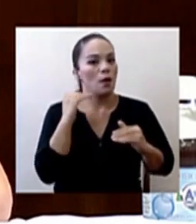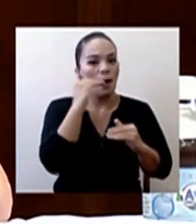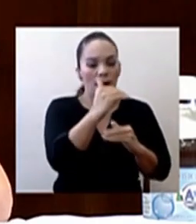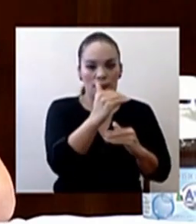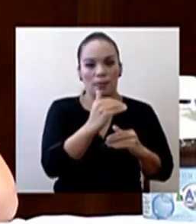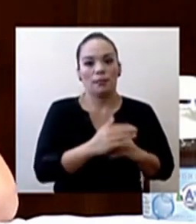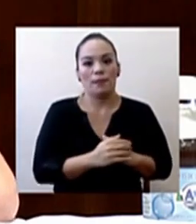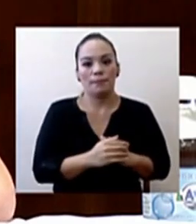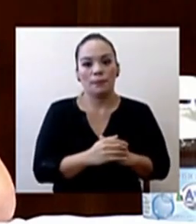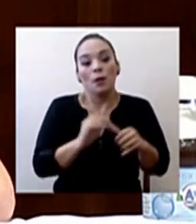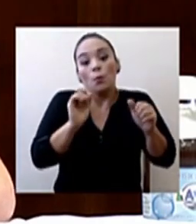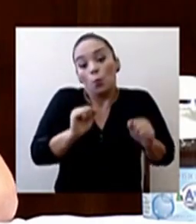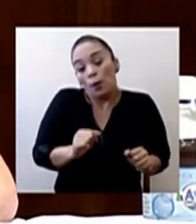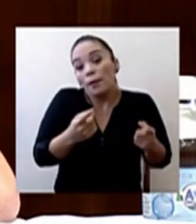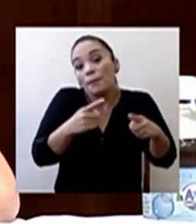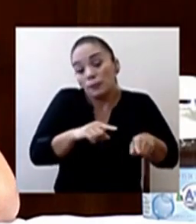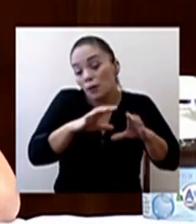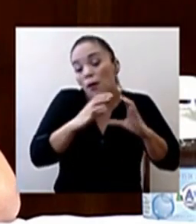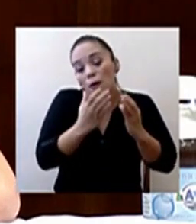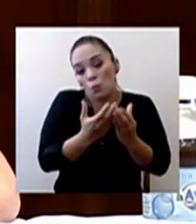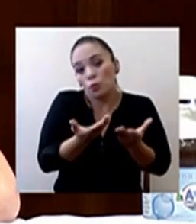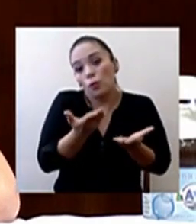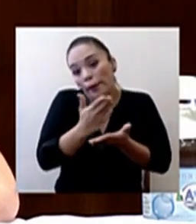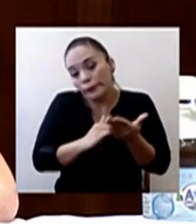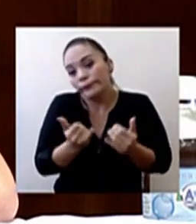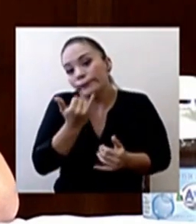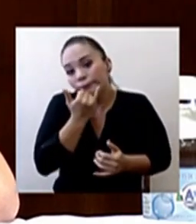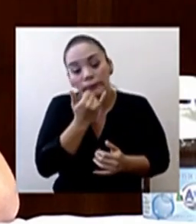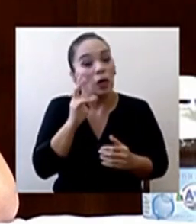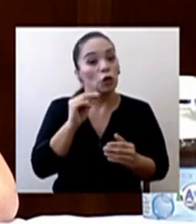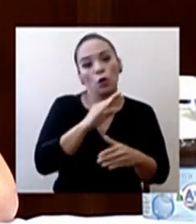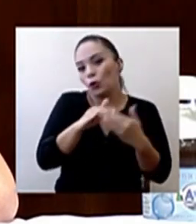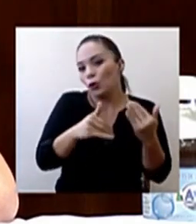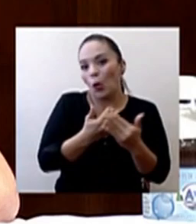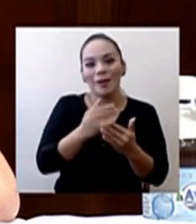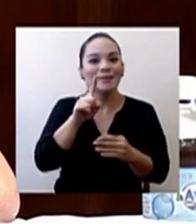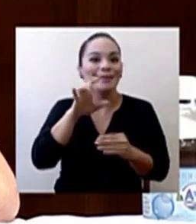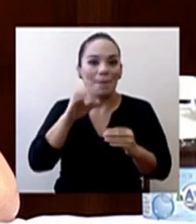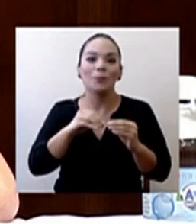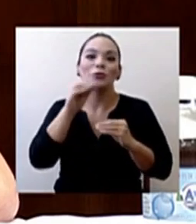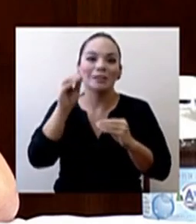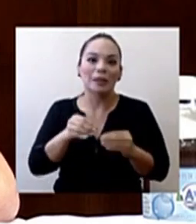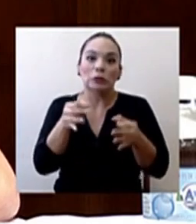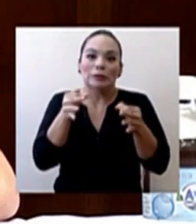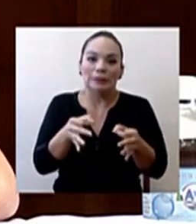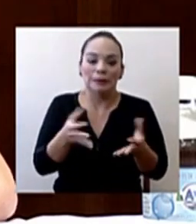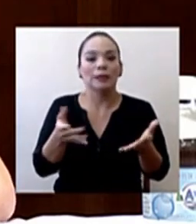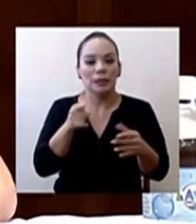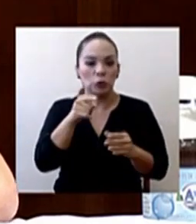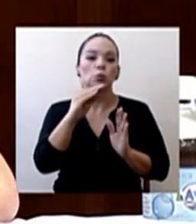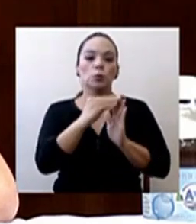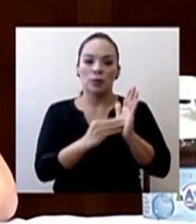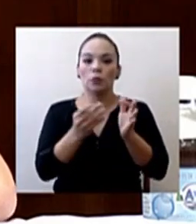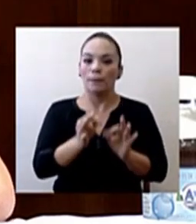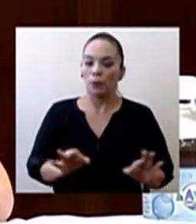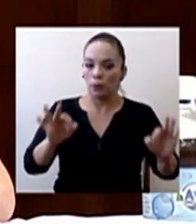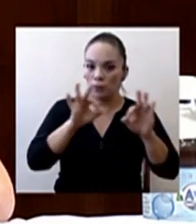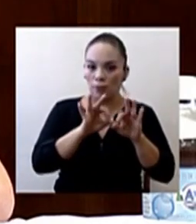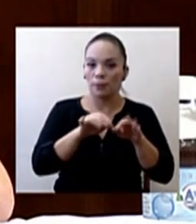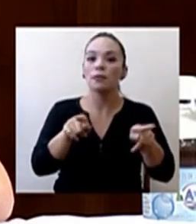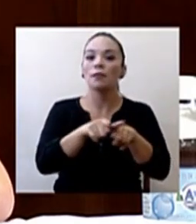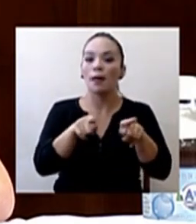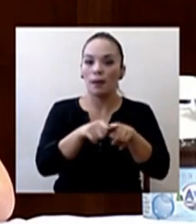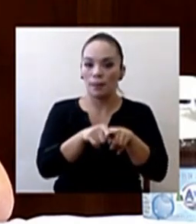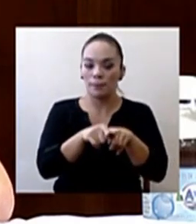Puede pasar, a nivel mundial puede pasar, no todas son 100% sensibles, y eso es un dato importante. También tiene que ver no